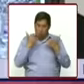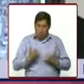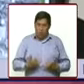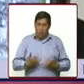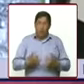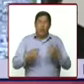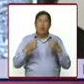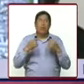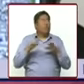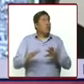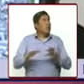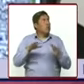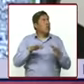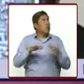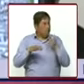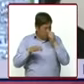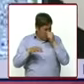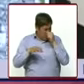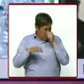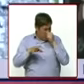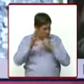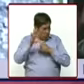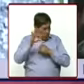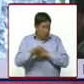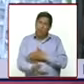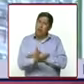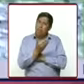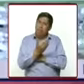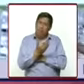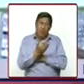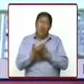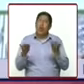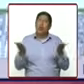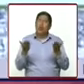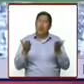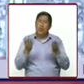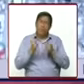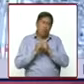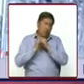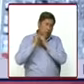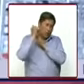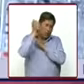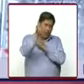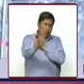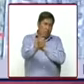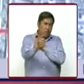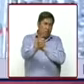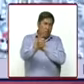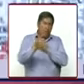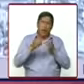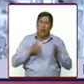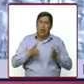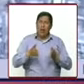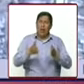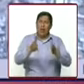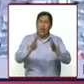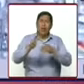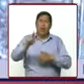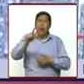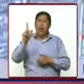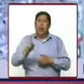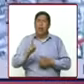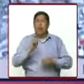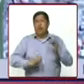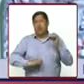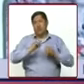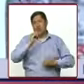hoy, aproximadamente 9 de la mañana. El lugar del hecho, como ustedes pueden apreciar, es en la carretera La Paz-Oruro,